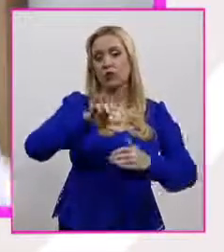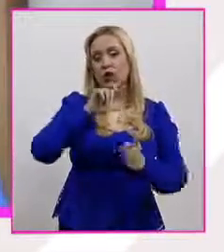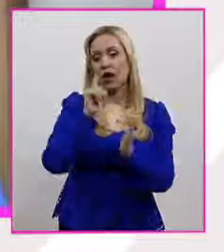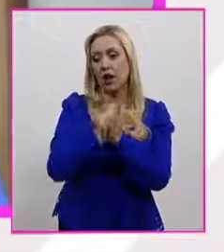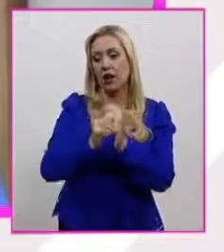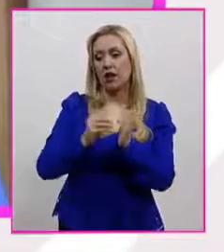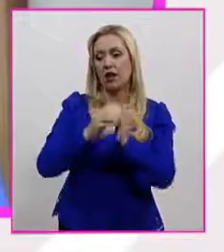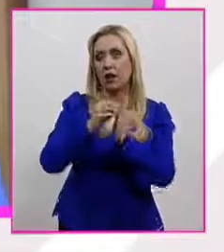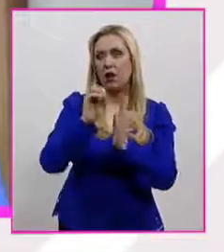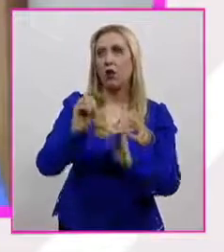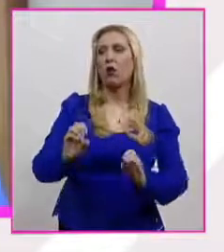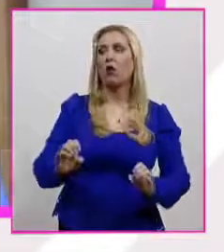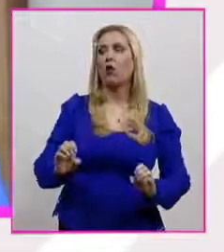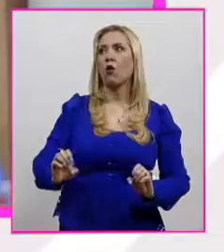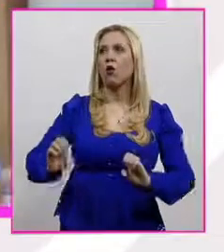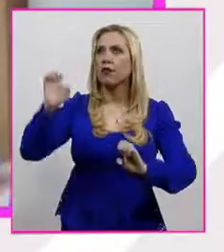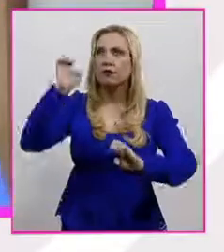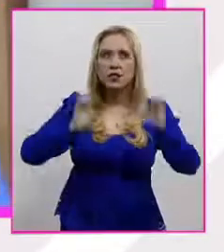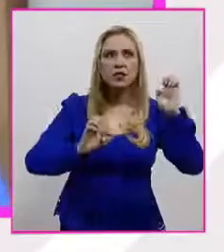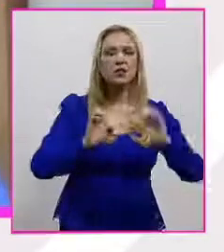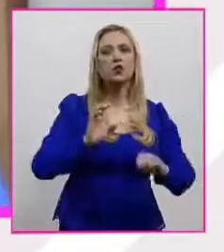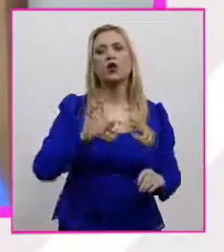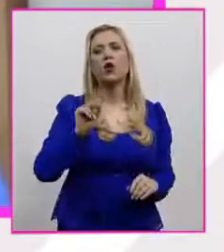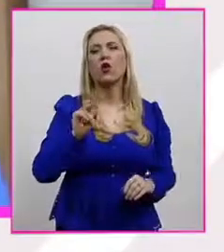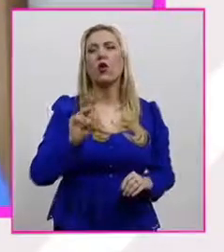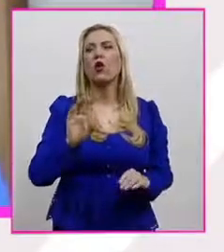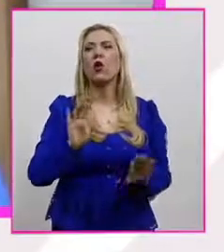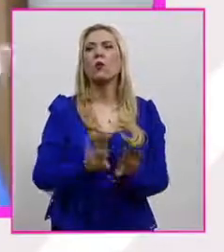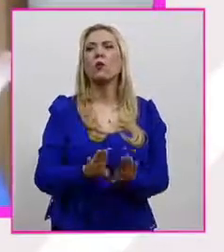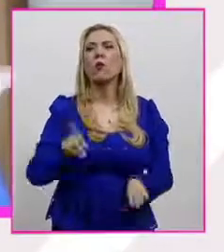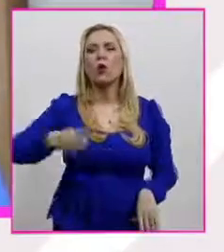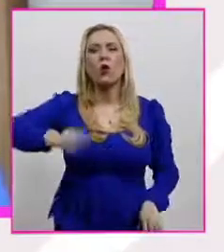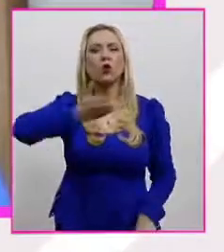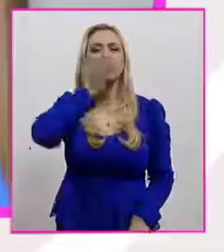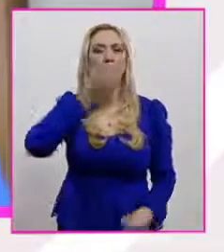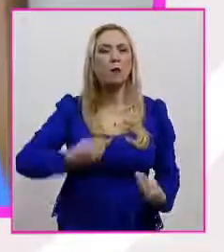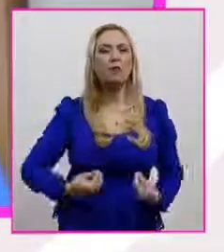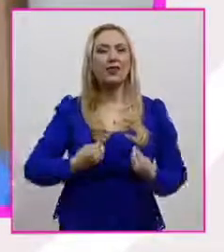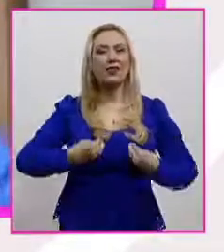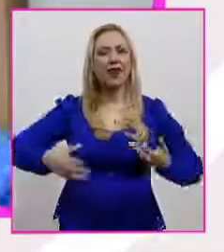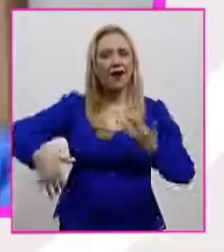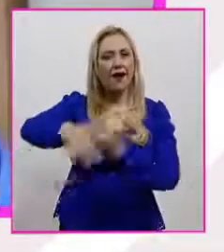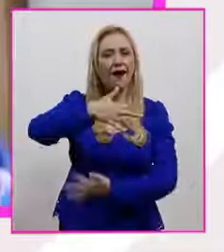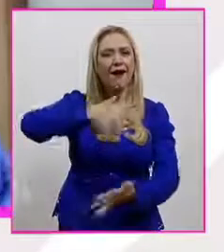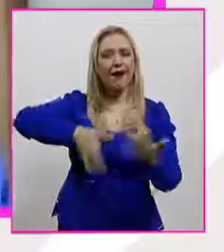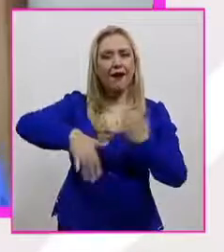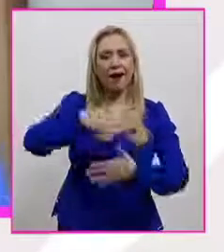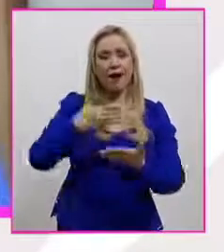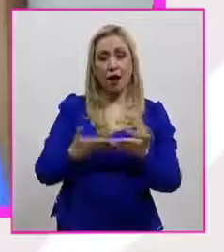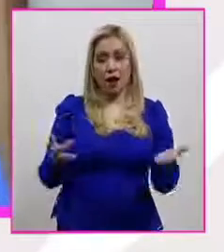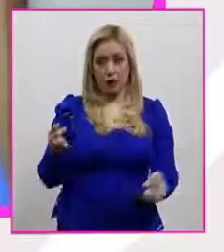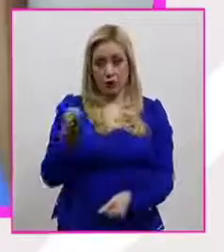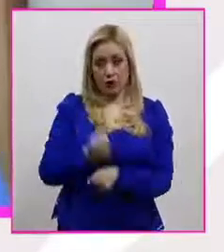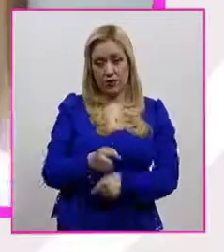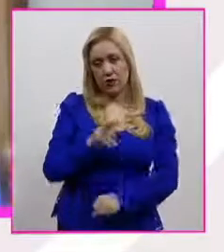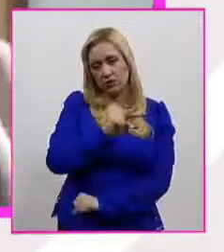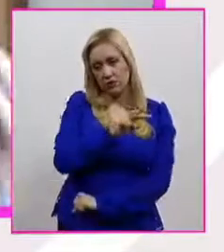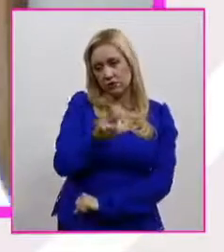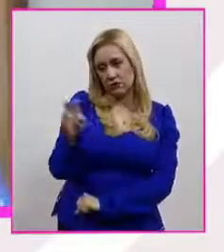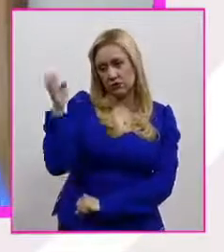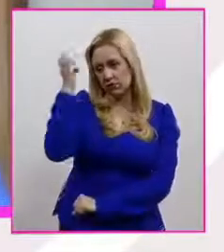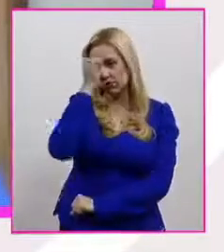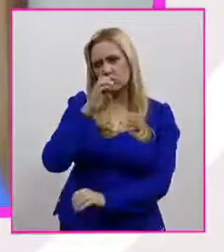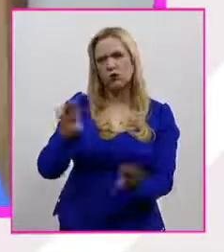son edificios, sino a prácticas sociales. Entonces, justo cuando en el presente analizamos cómo